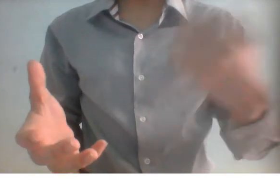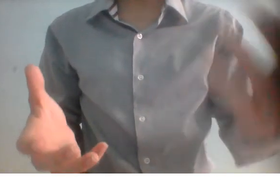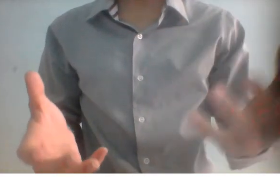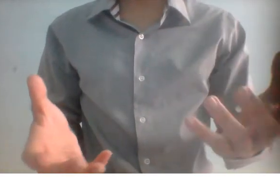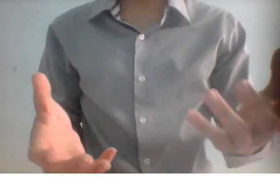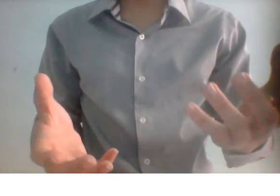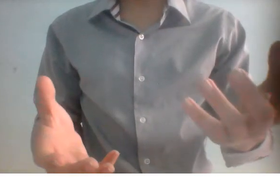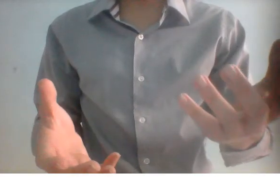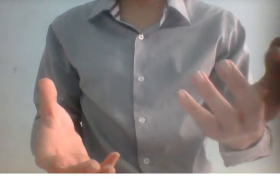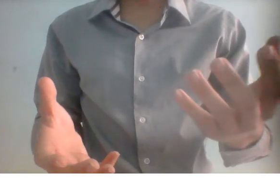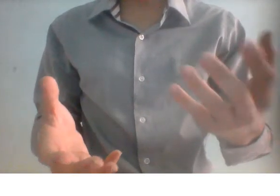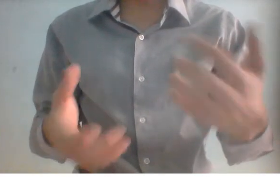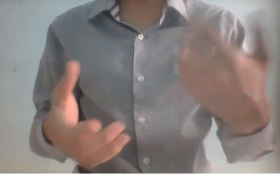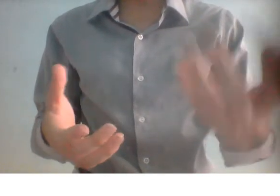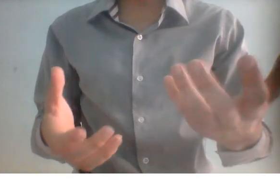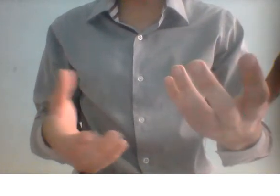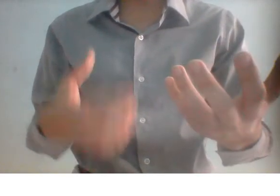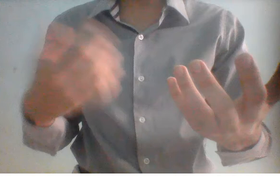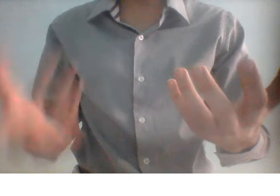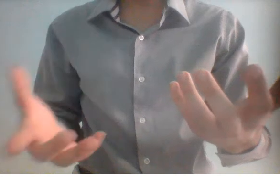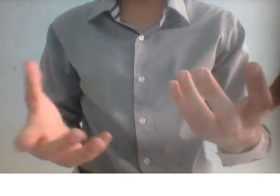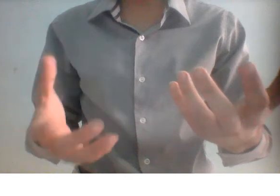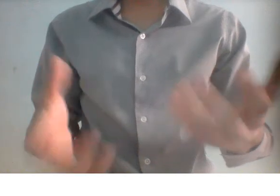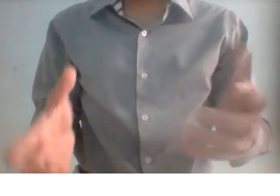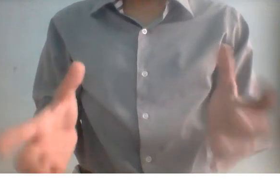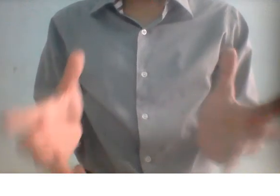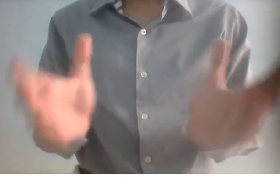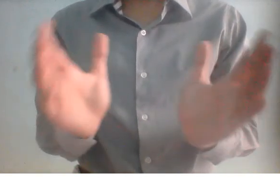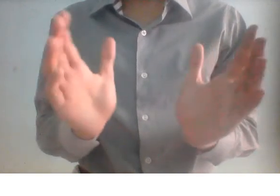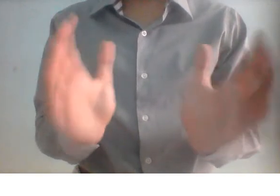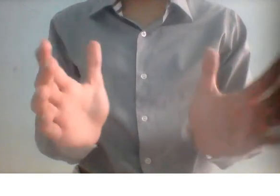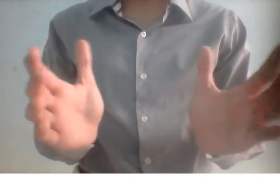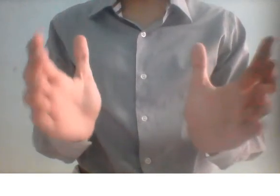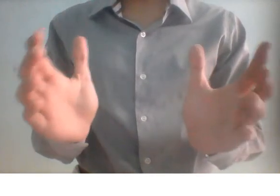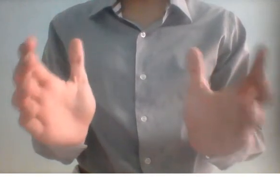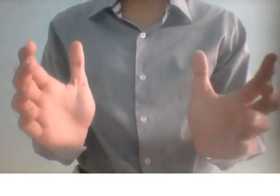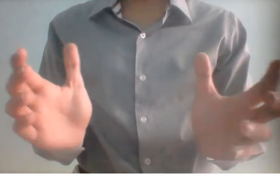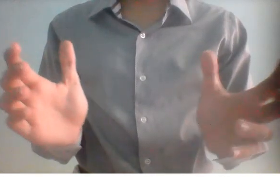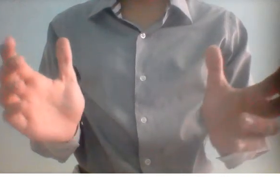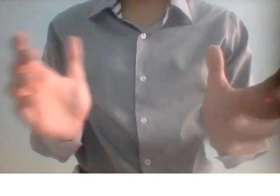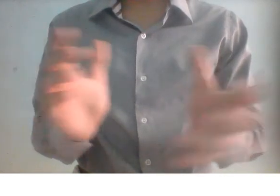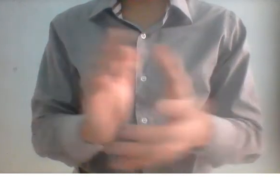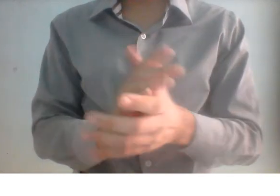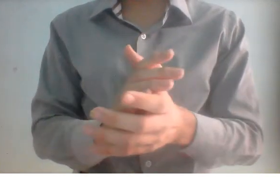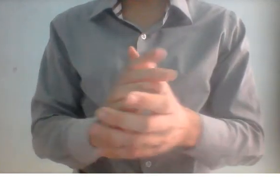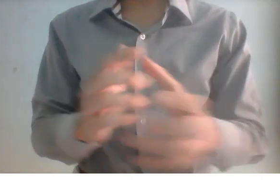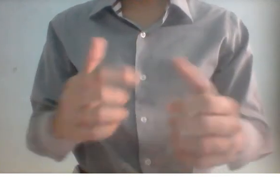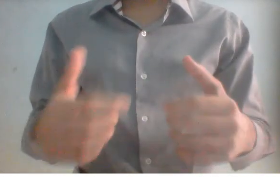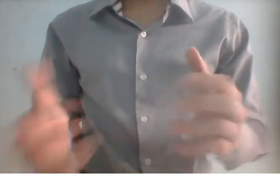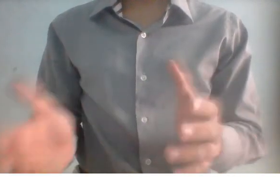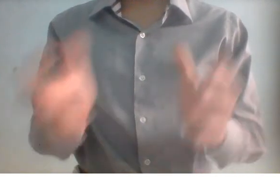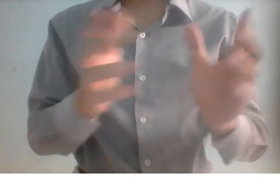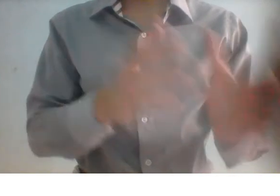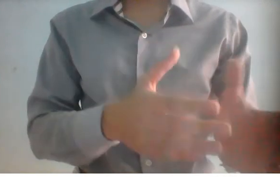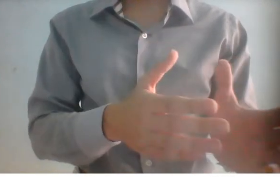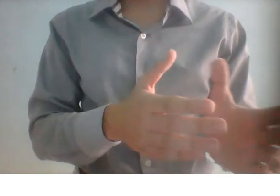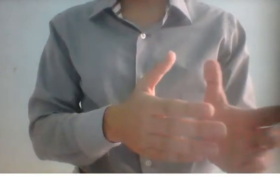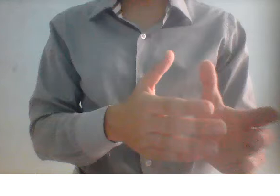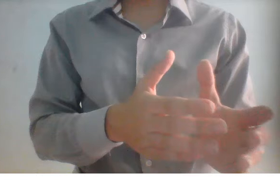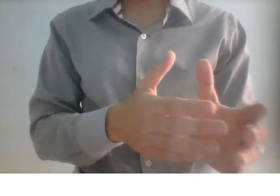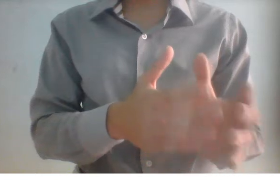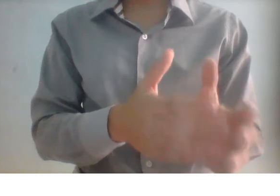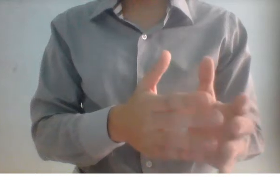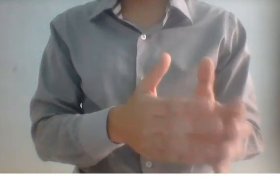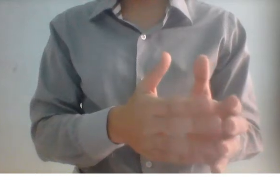quebrando mientras otra empresa se favorece de esa quiebra de esa empresa. Y es que eso, si nosotros lo terminamos juntando con las acciones que se